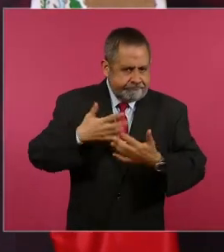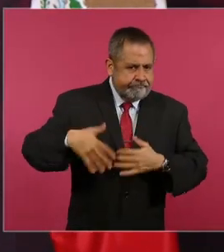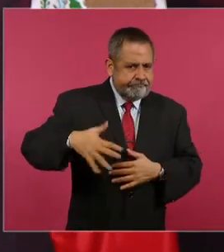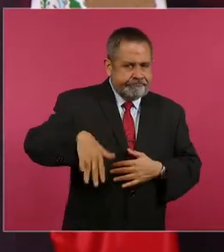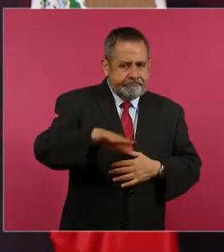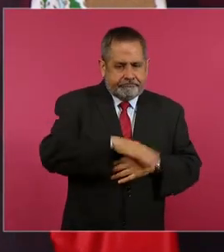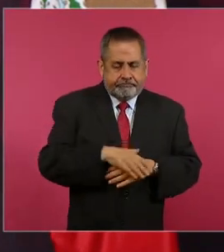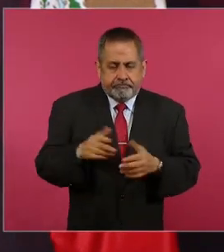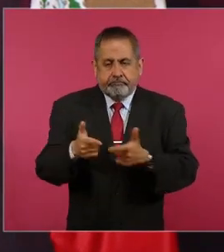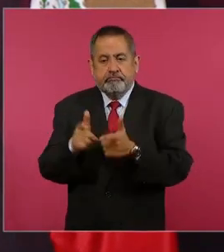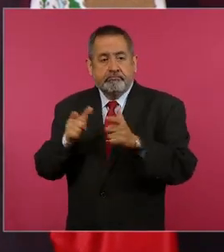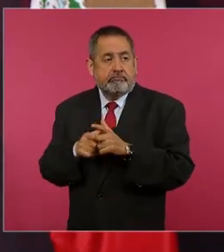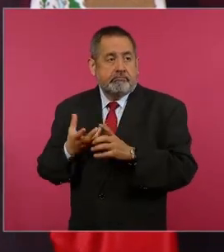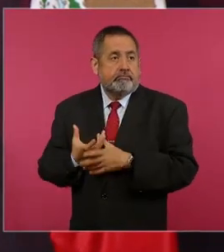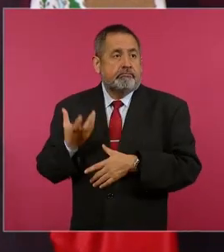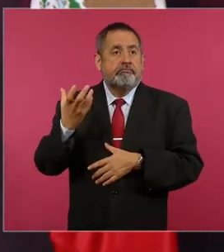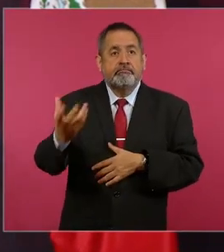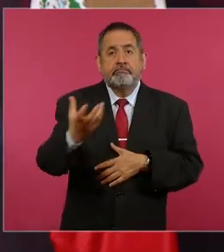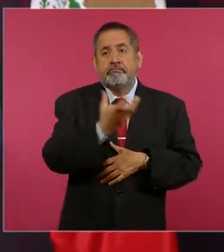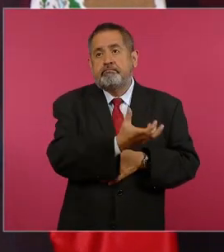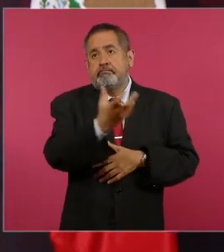Tenemos brigadas